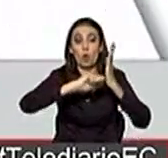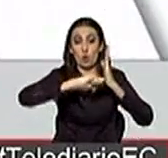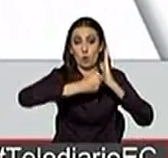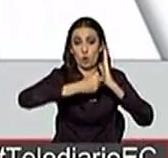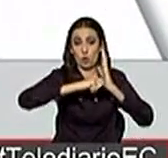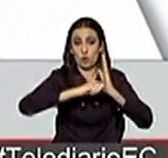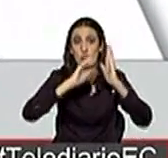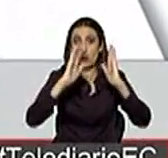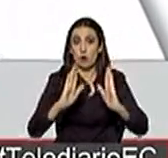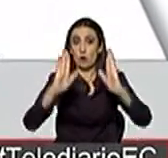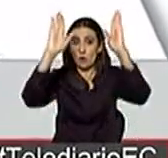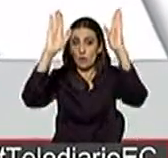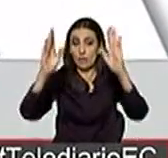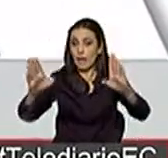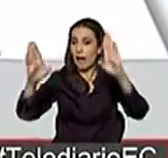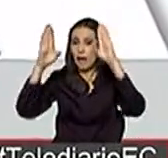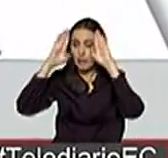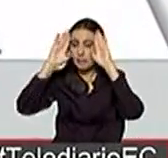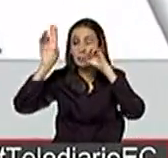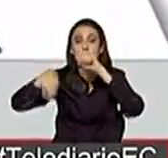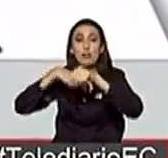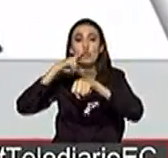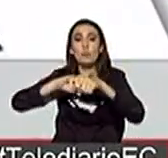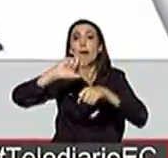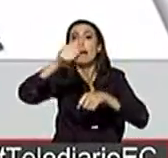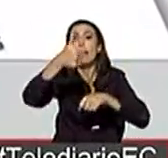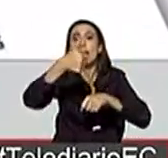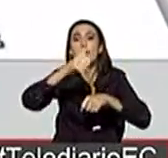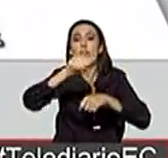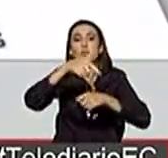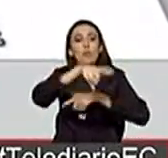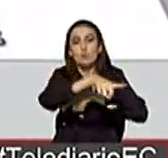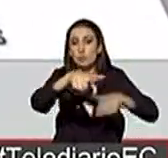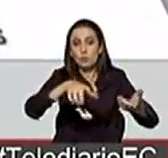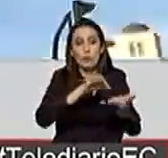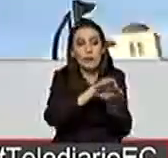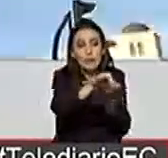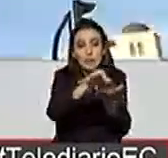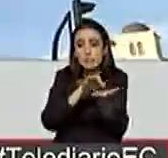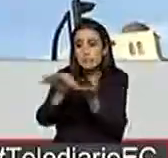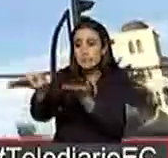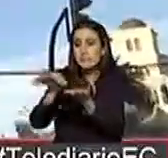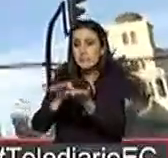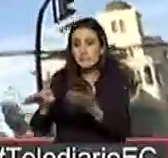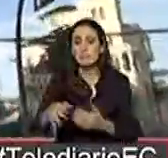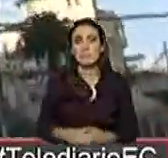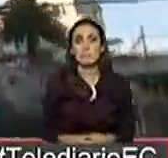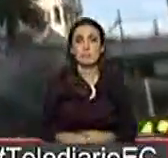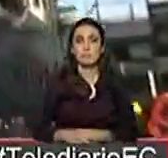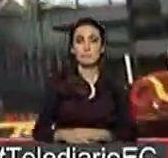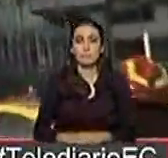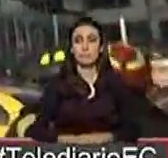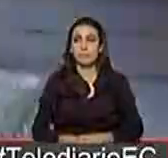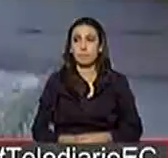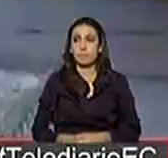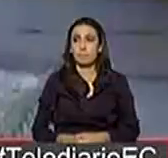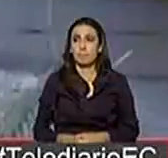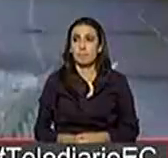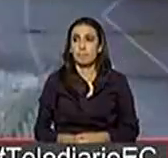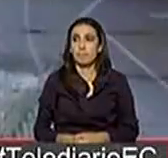informó que se atiende con normalidad en las distintas dependencias a nivel nacional césar garcía medios públicos